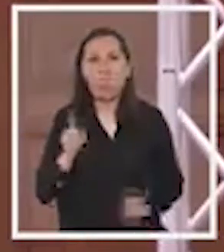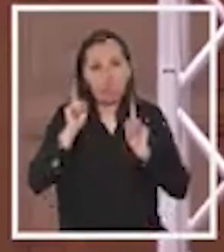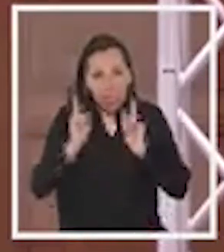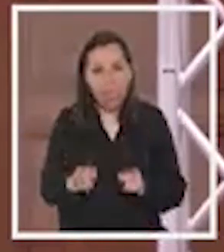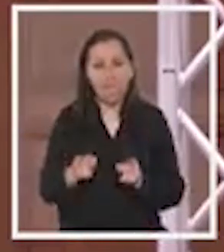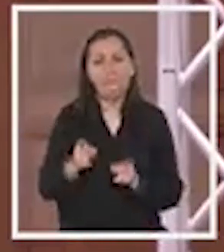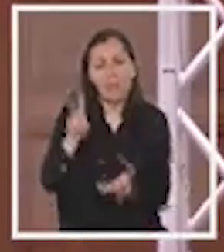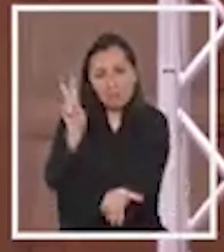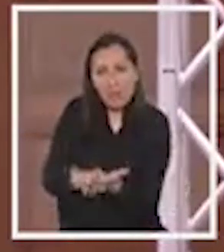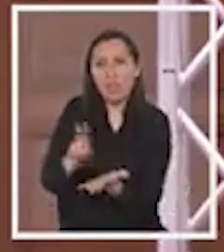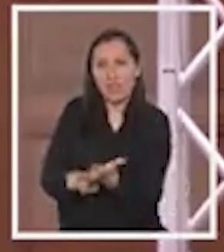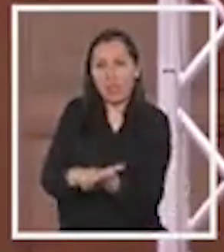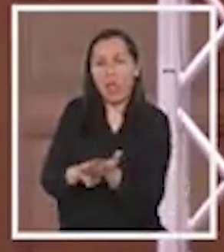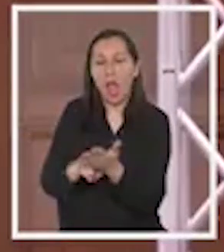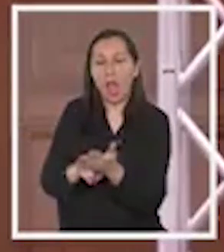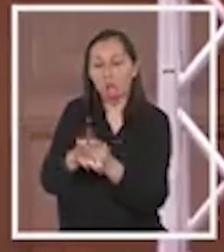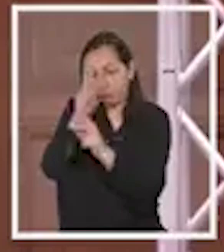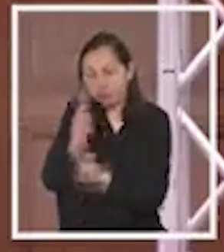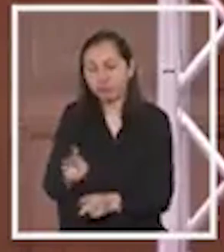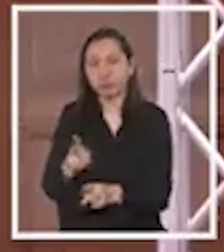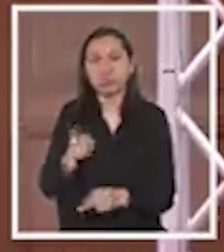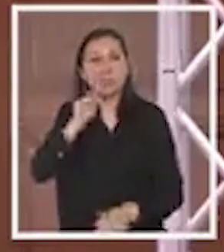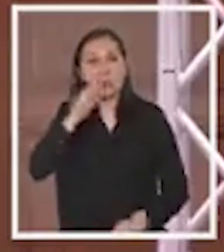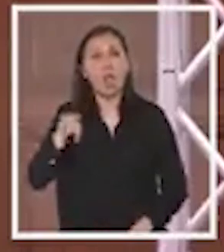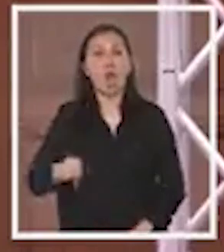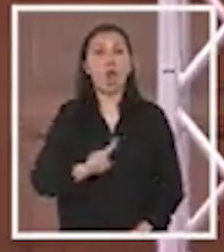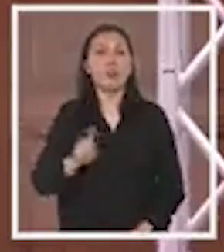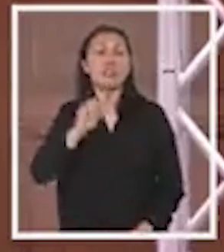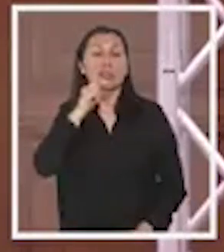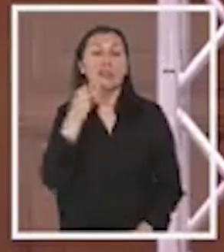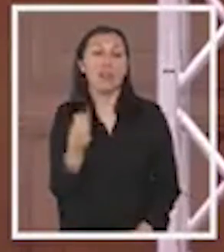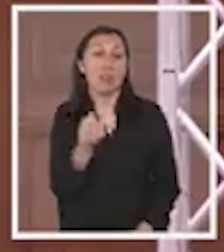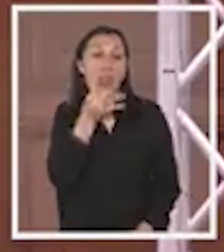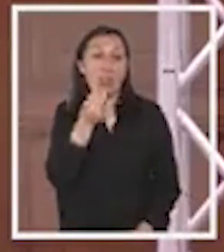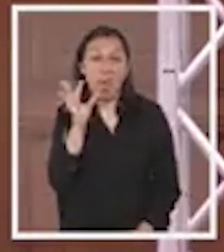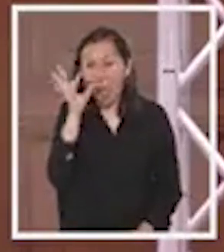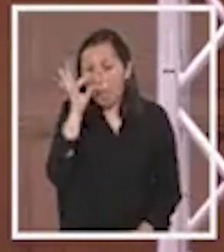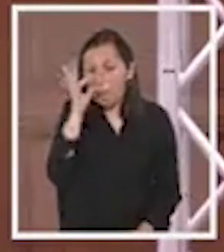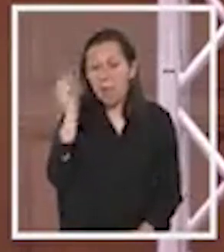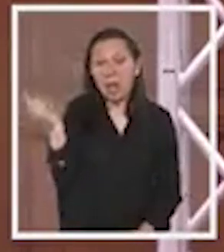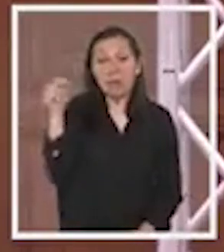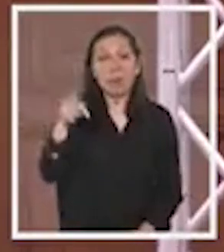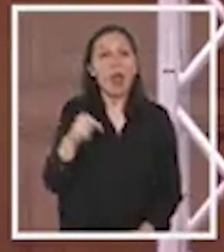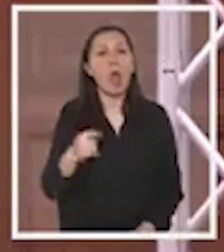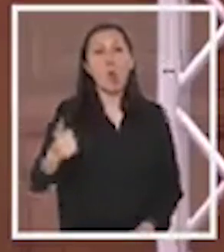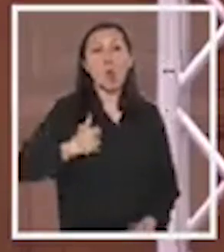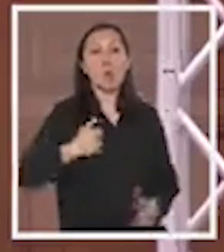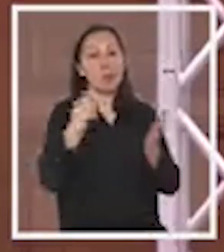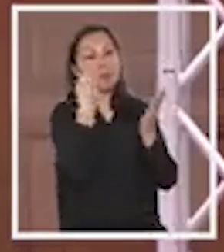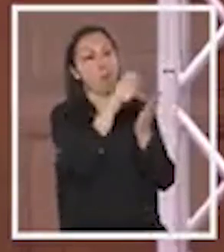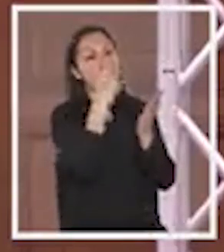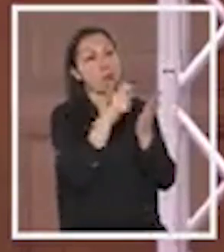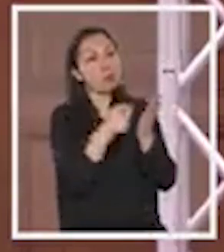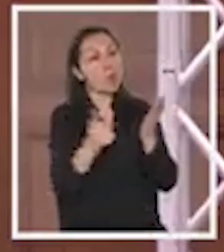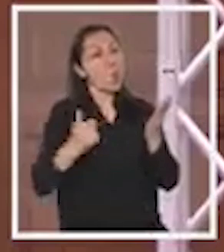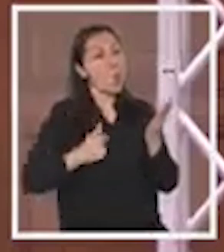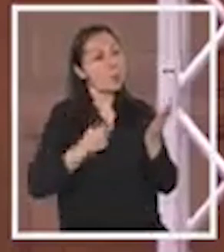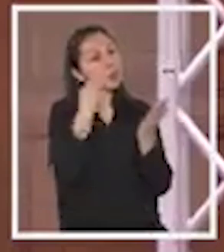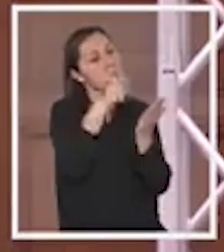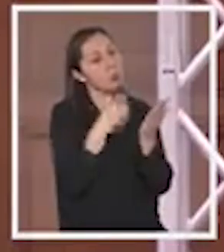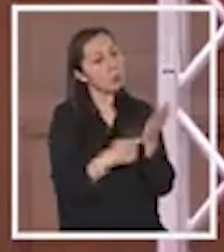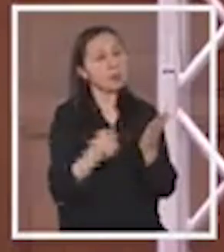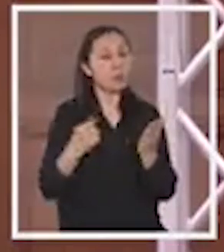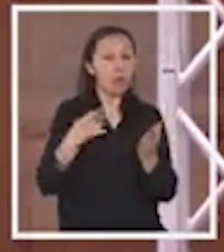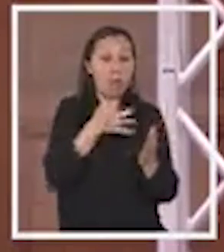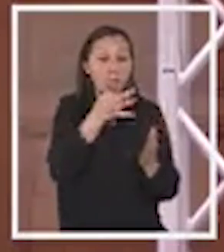debe ser reconocido. De eso se trata justamente. Acá nosotros no estamos haciendo, como bien decía Camila, solamente un checklist. Ok, cumplimos con las